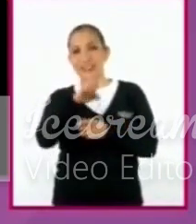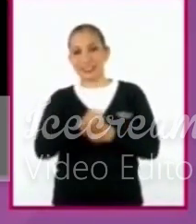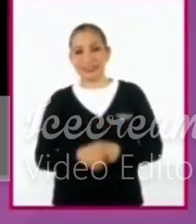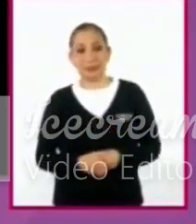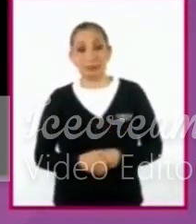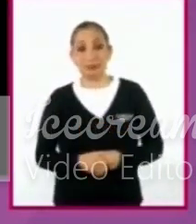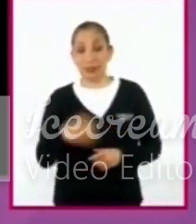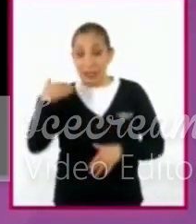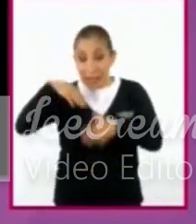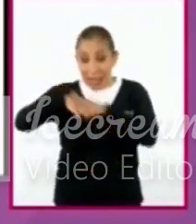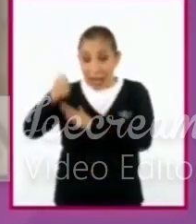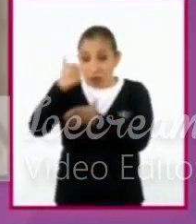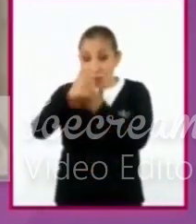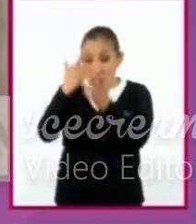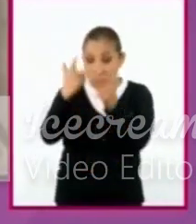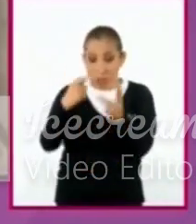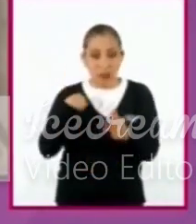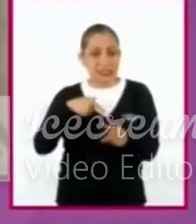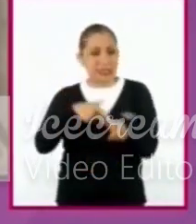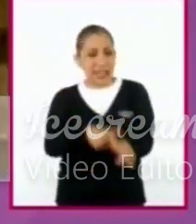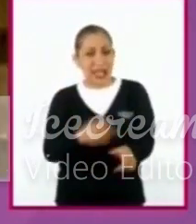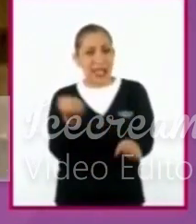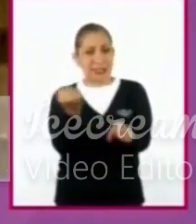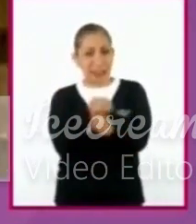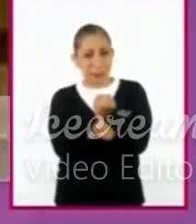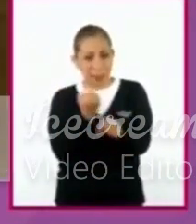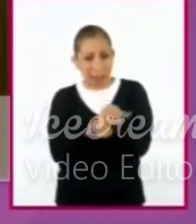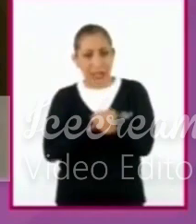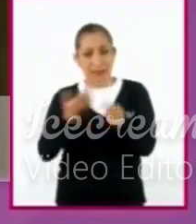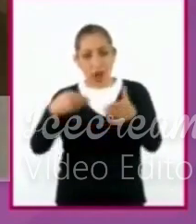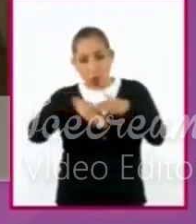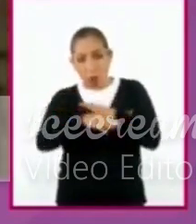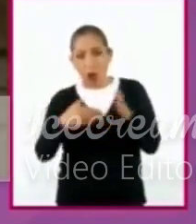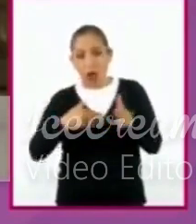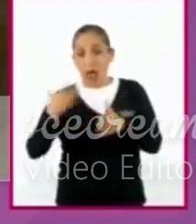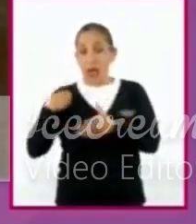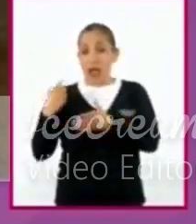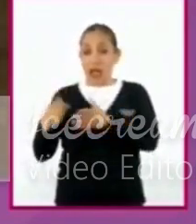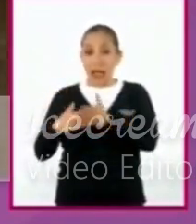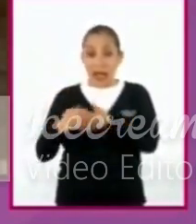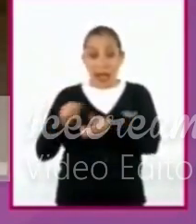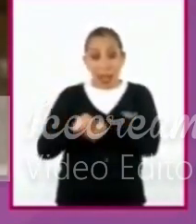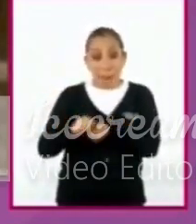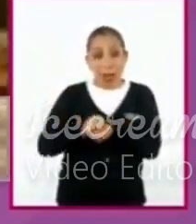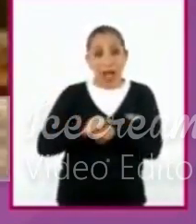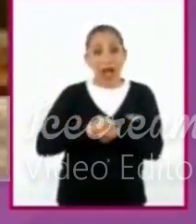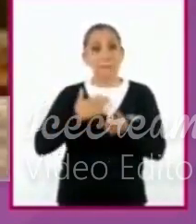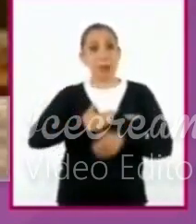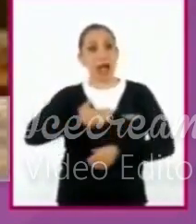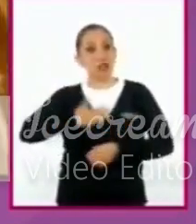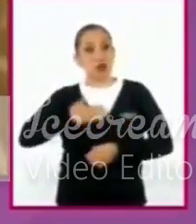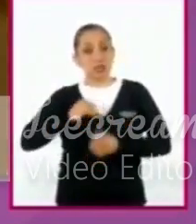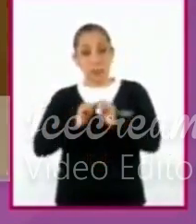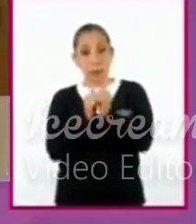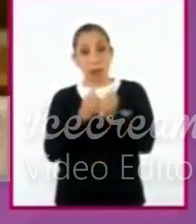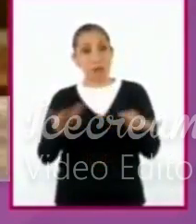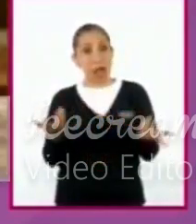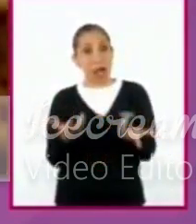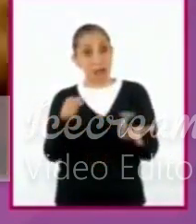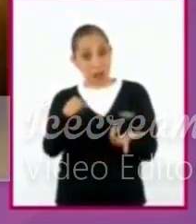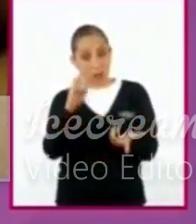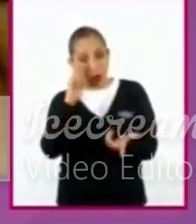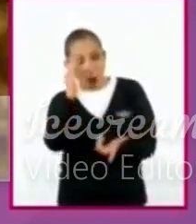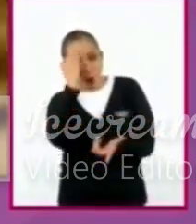En las ruinas de la ciudad se conservan zapaterías, tabernas, lavanderías, baños y panaderías. Todas ellas nos